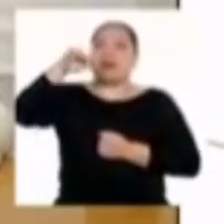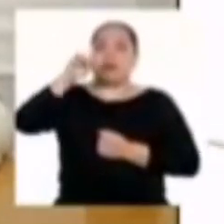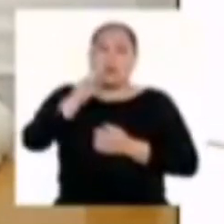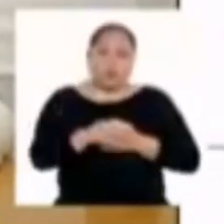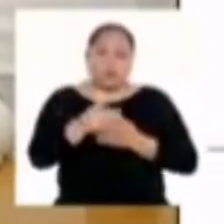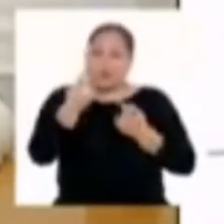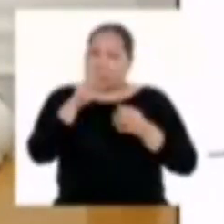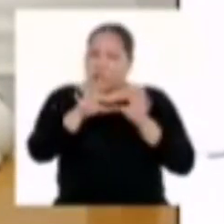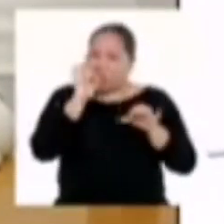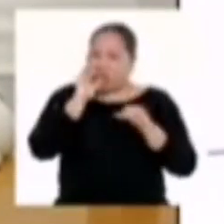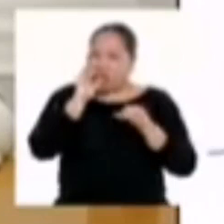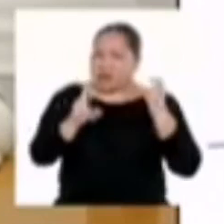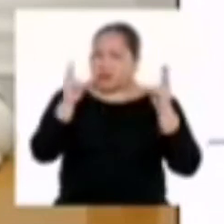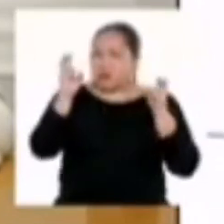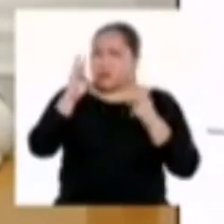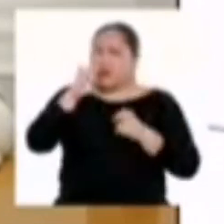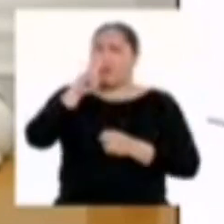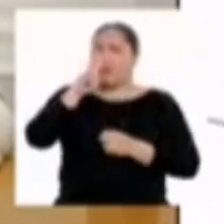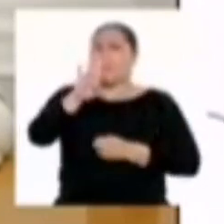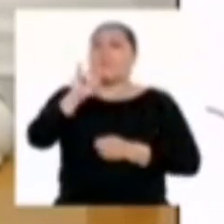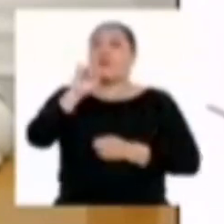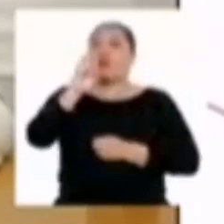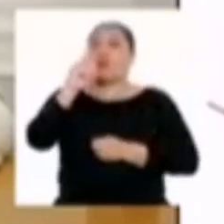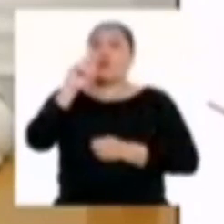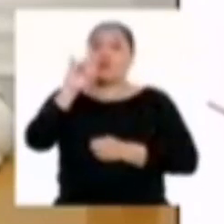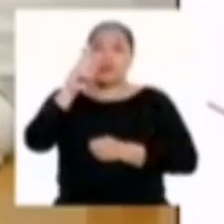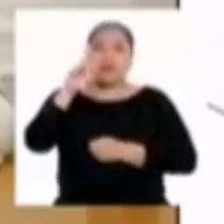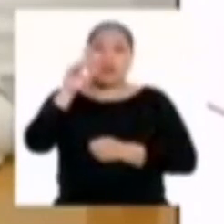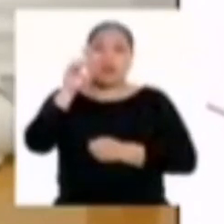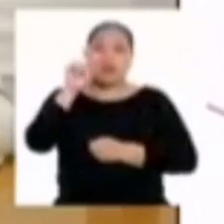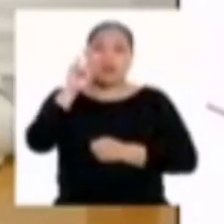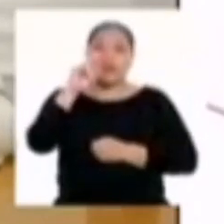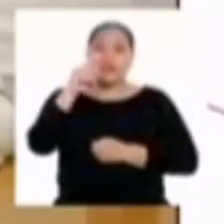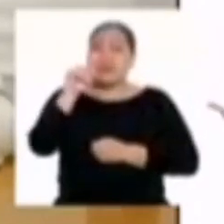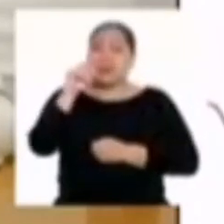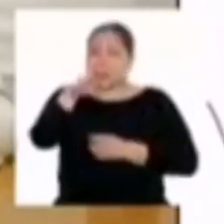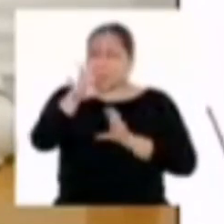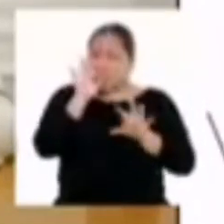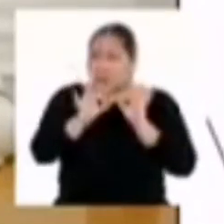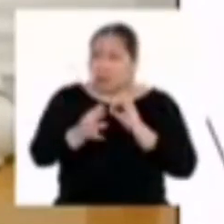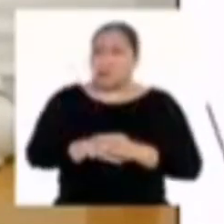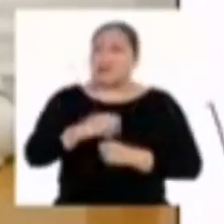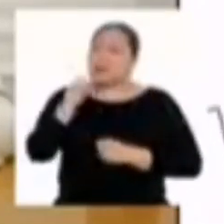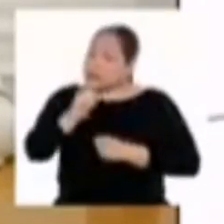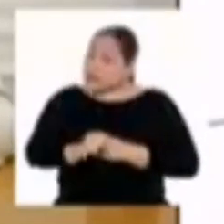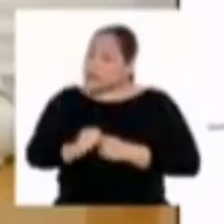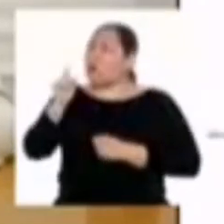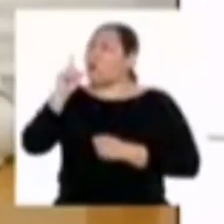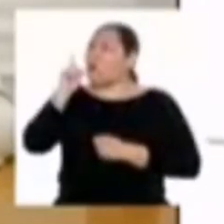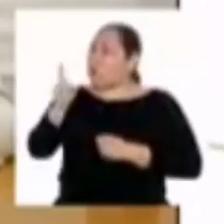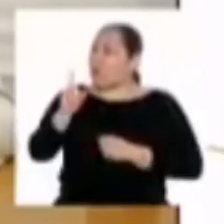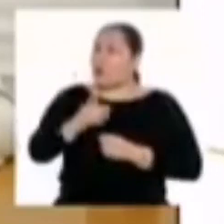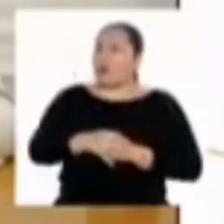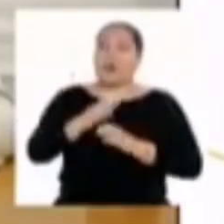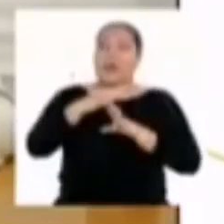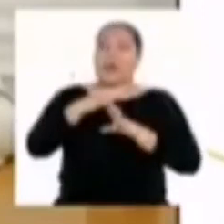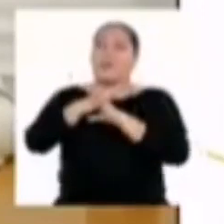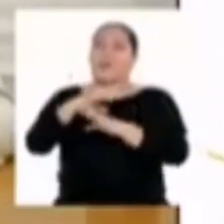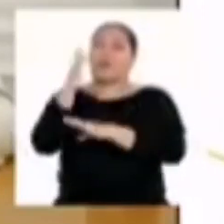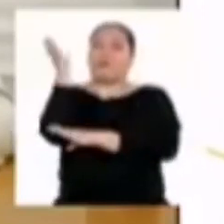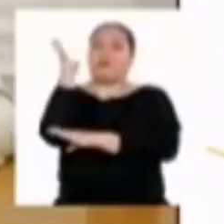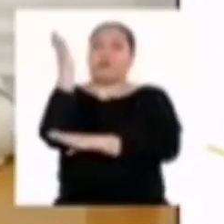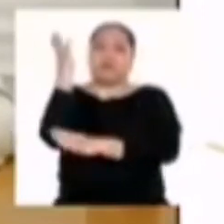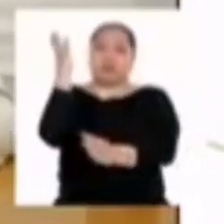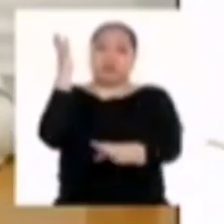encontré. Como por ejemplo, un tema me hablaba acerca de que hay que evitar la deforestación,